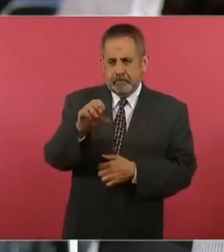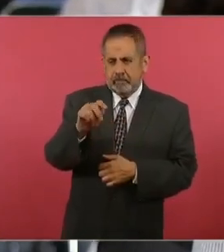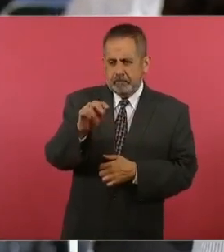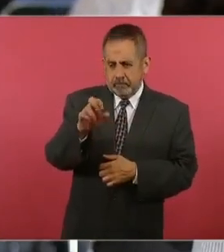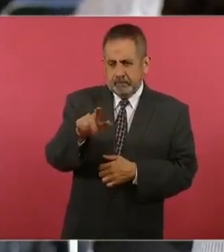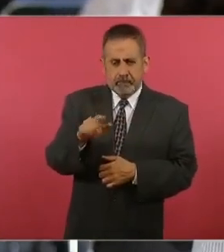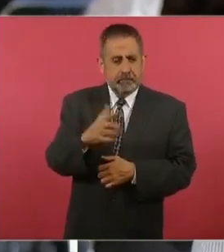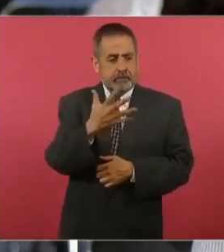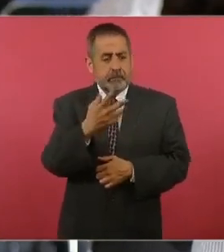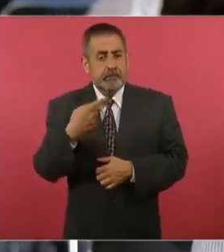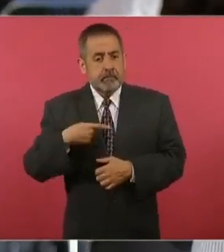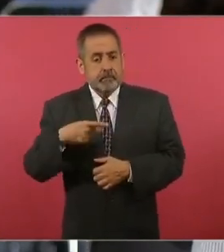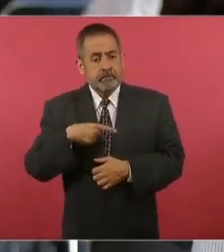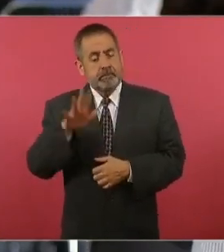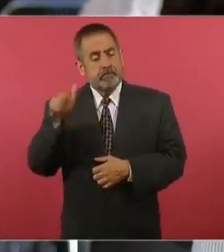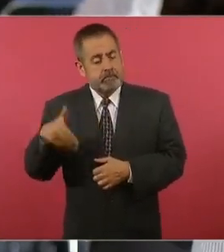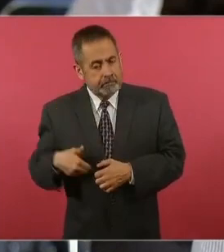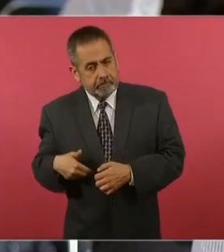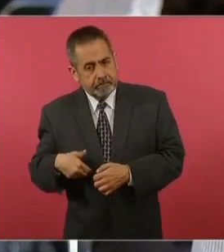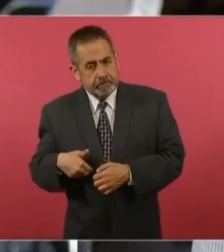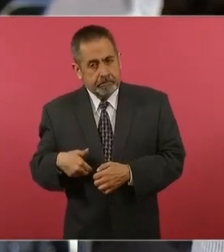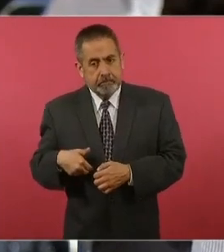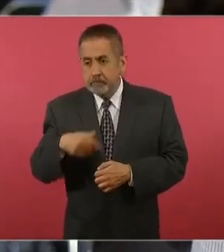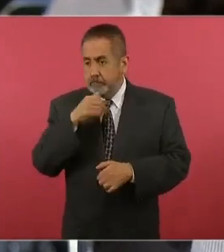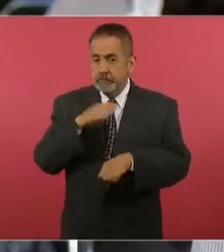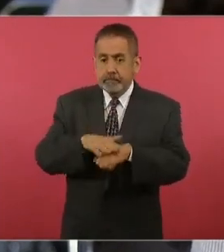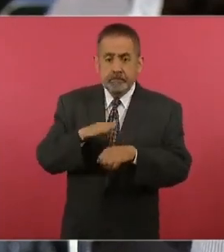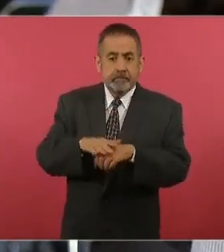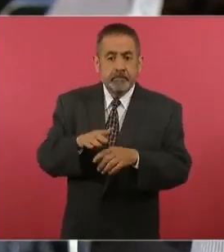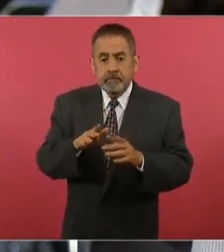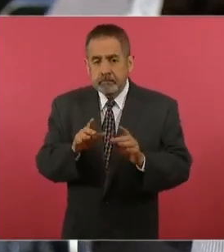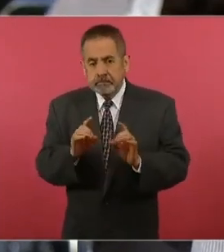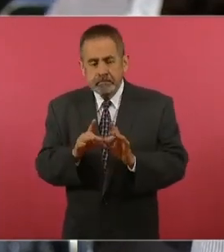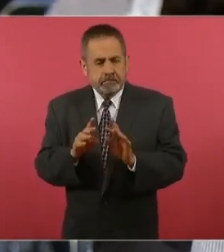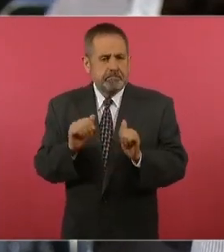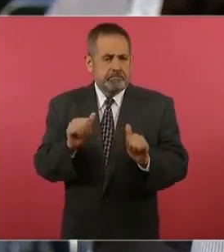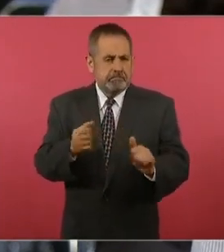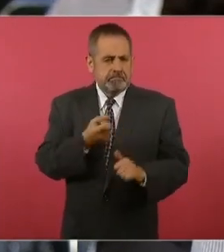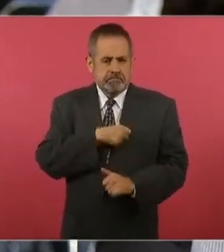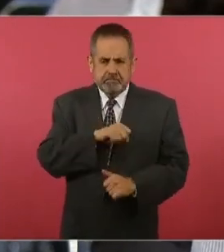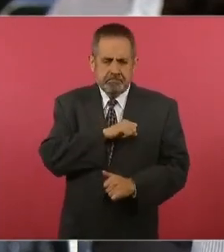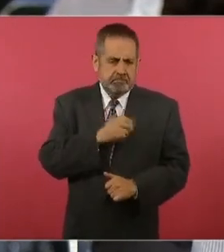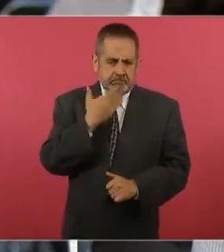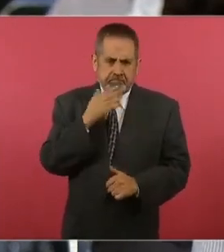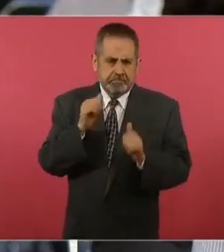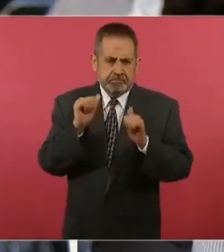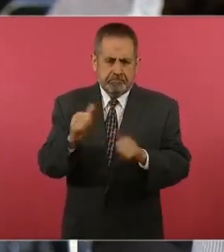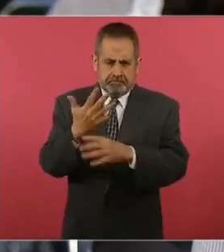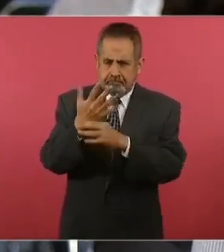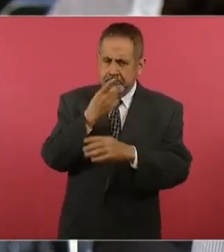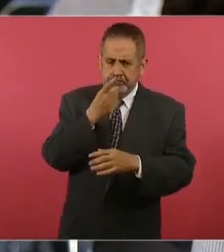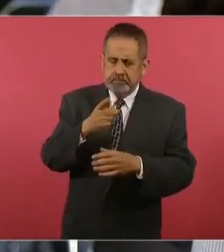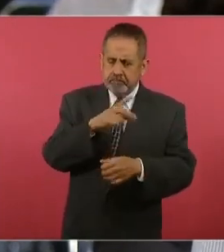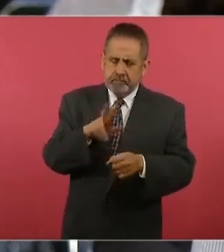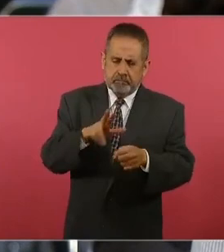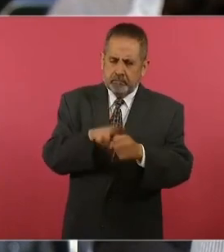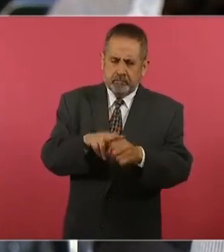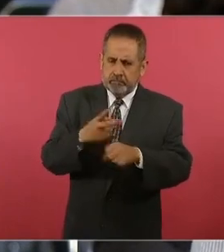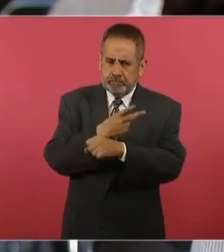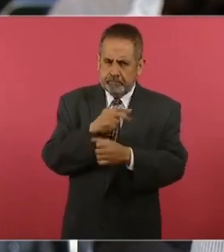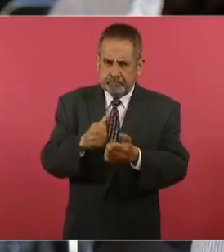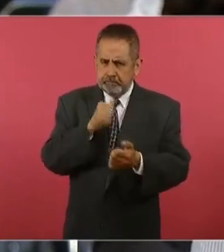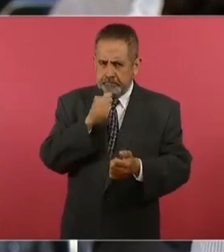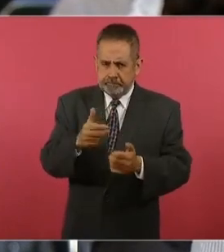de salud se reportaba como estable, según informa la propia empresa.